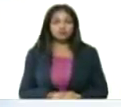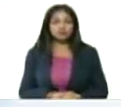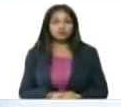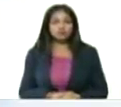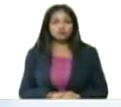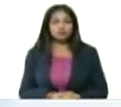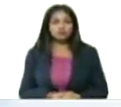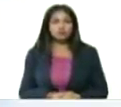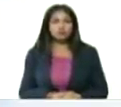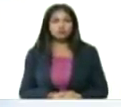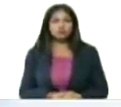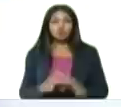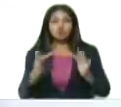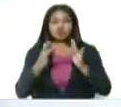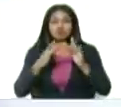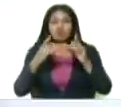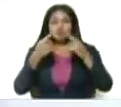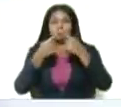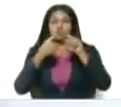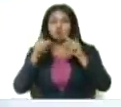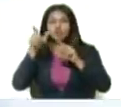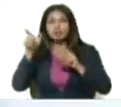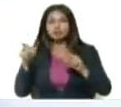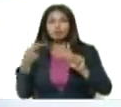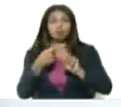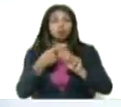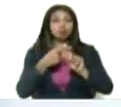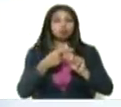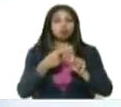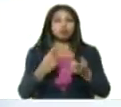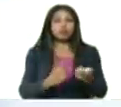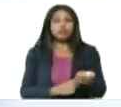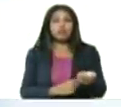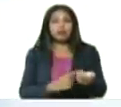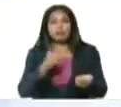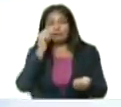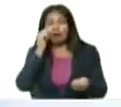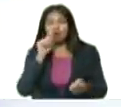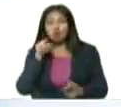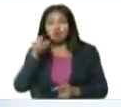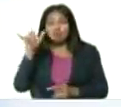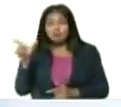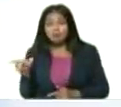Es contacto de otro caso positivo, un hermano de él